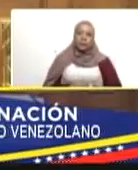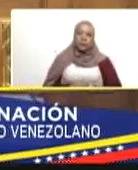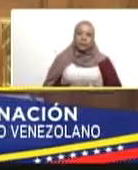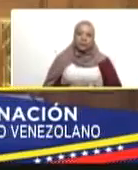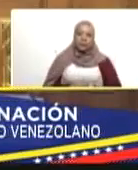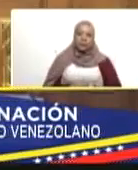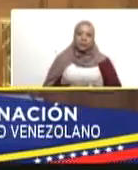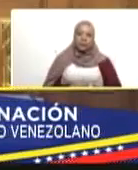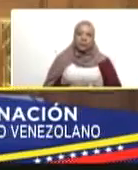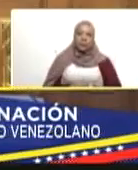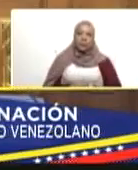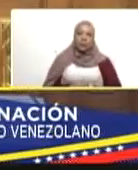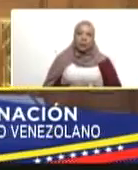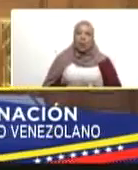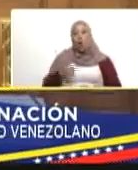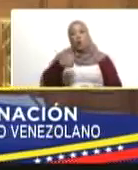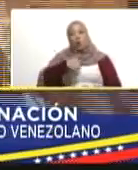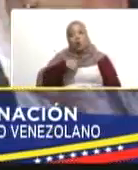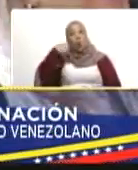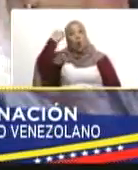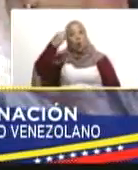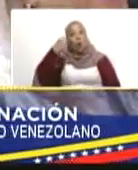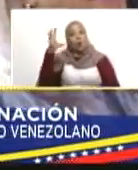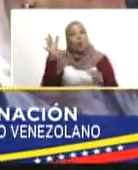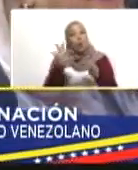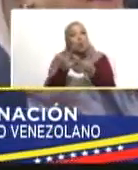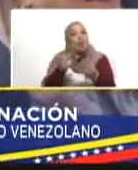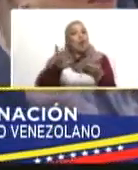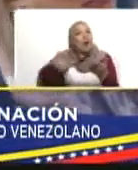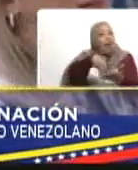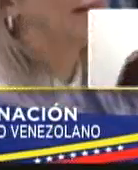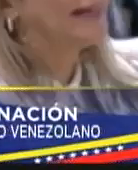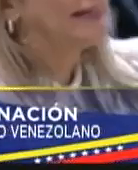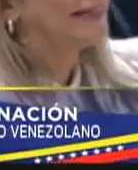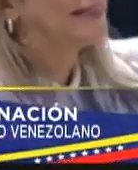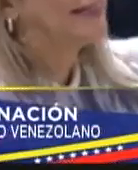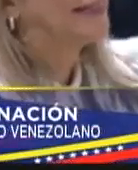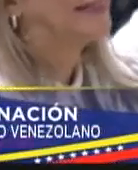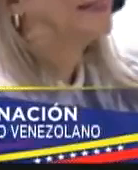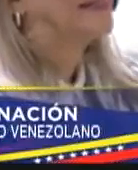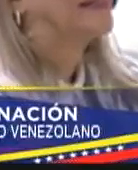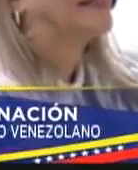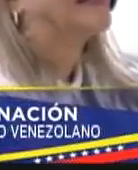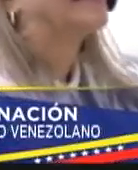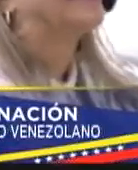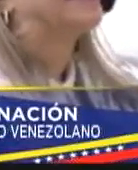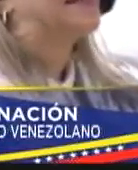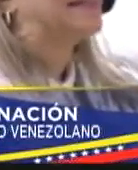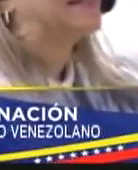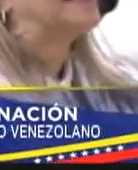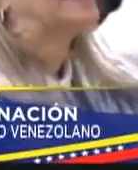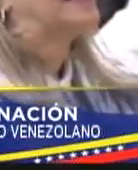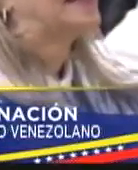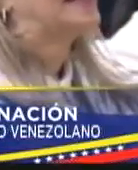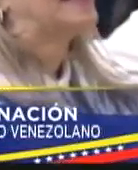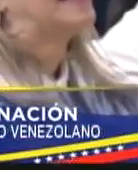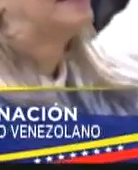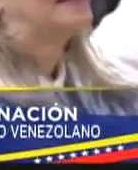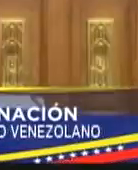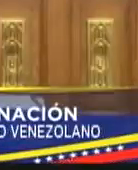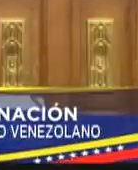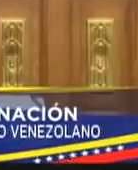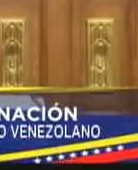acepto Bueno yo yo creo en la unión nacional y si creo en la unión nacional tenemos que unirnos magallaneros